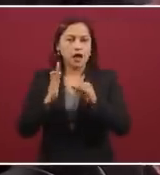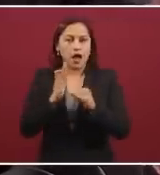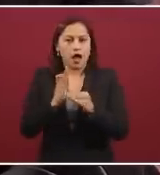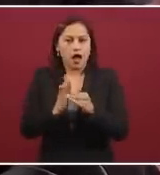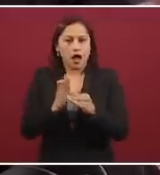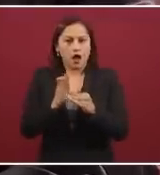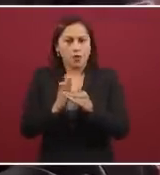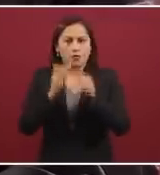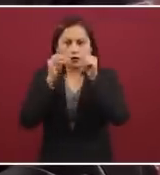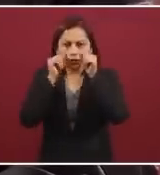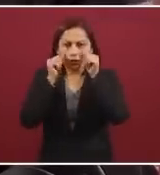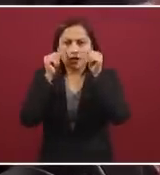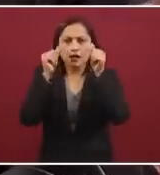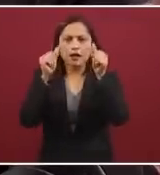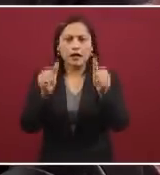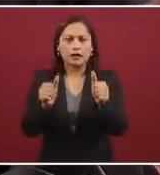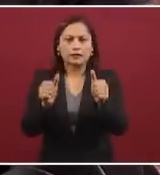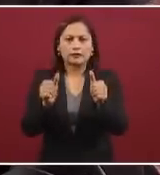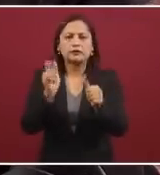consigna